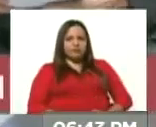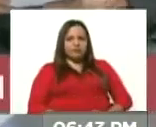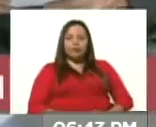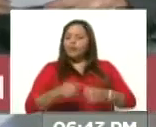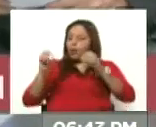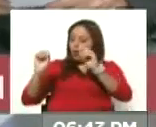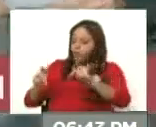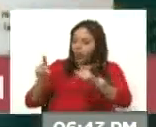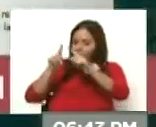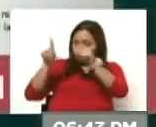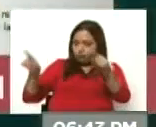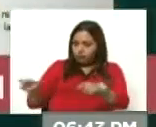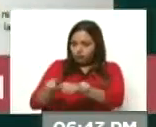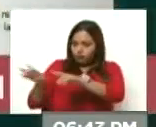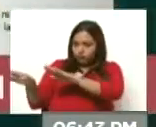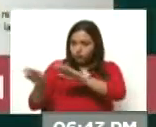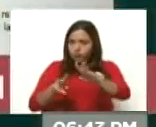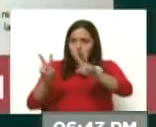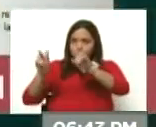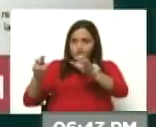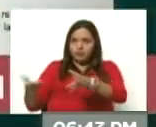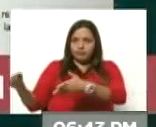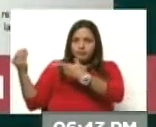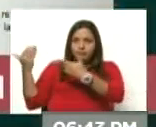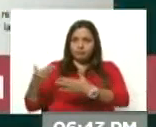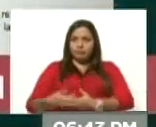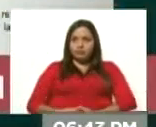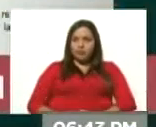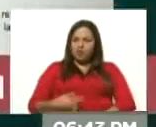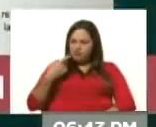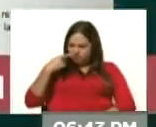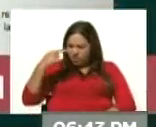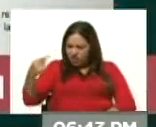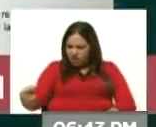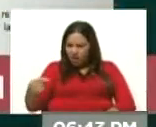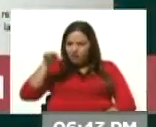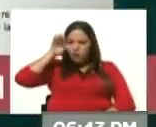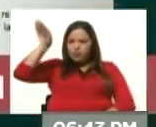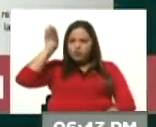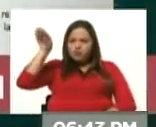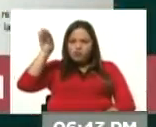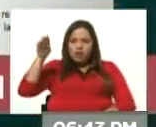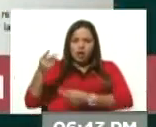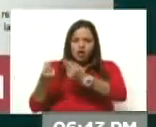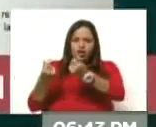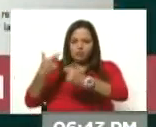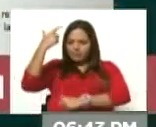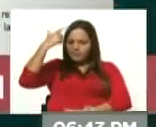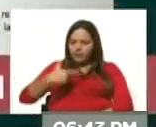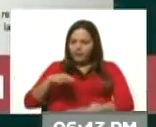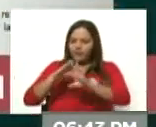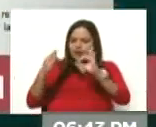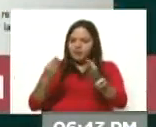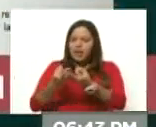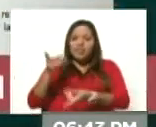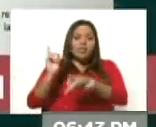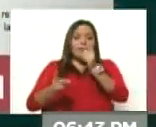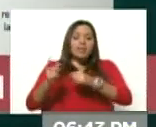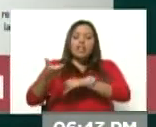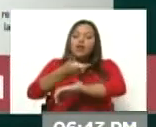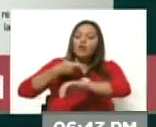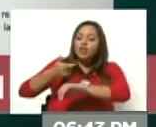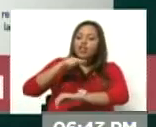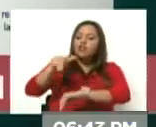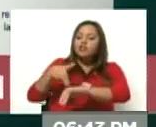lámina de el estudio monitor país de internas es usted diría que el futuro económico personal y familiar va a depender más de lo que haga el gobierno nacional